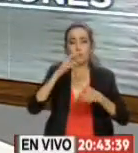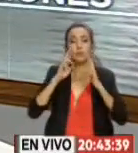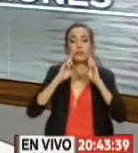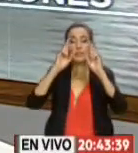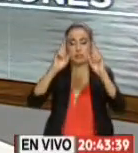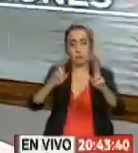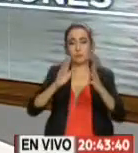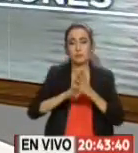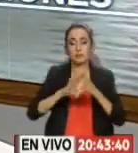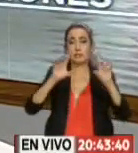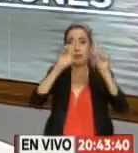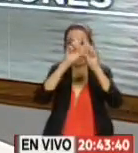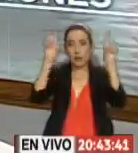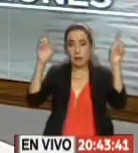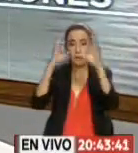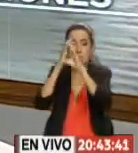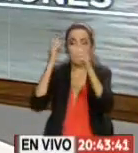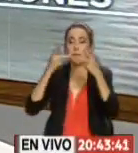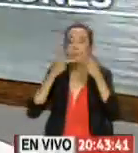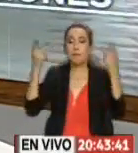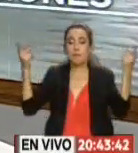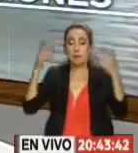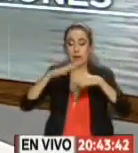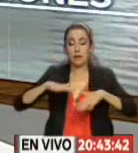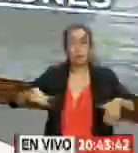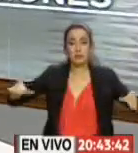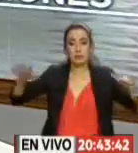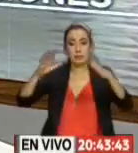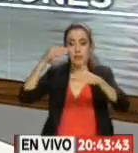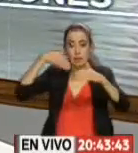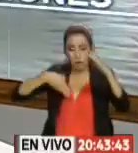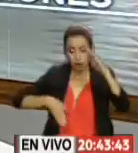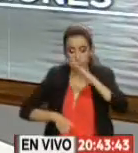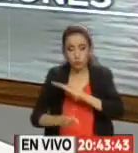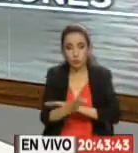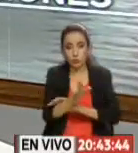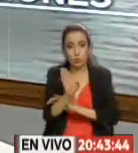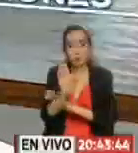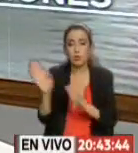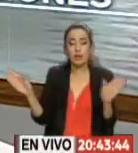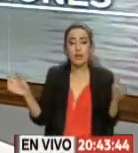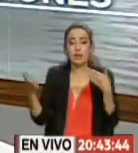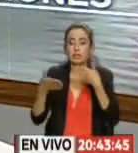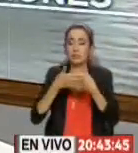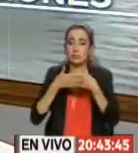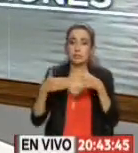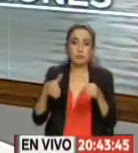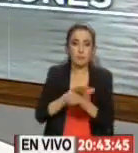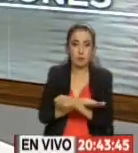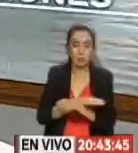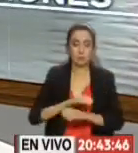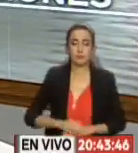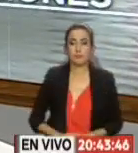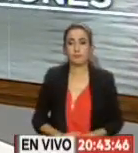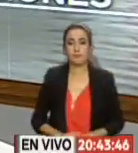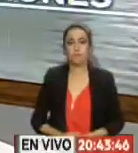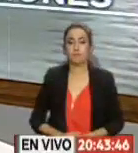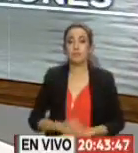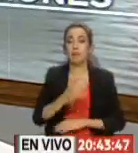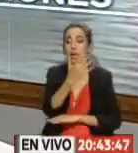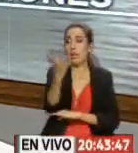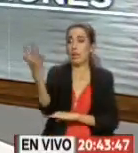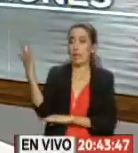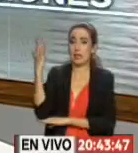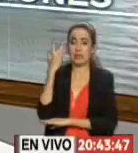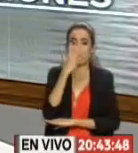de la empresa de obras públicas, el túnel mediante el cual debían bajar las aguas provenientes de las lluvias se taponó. La tala de árboles